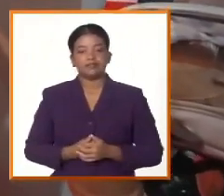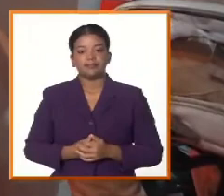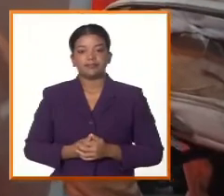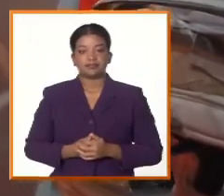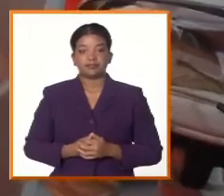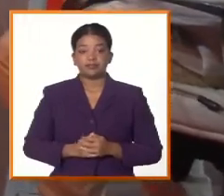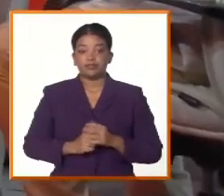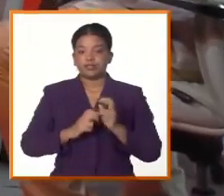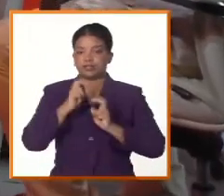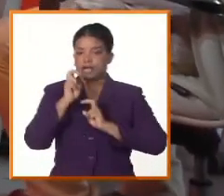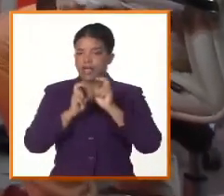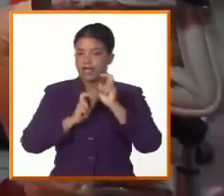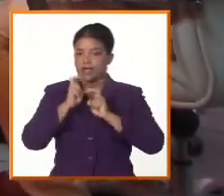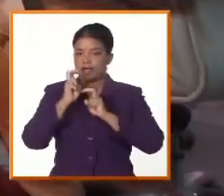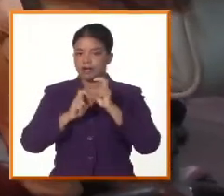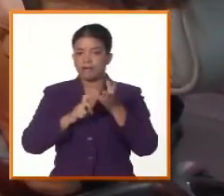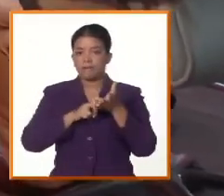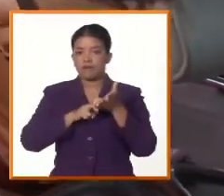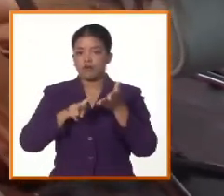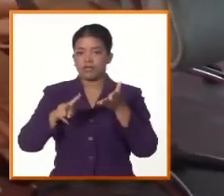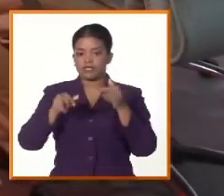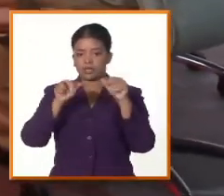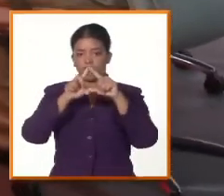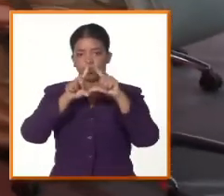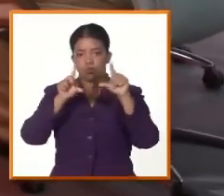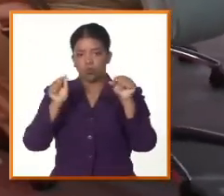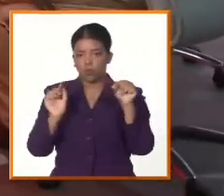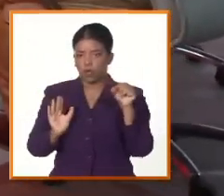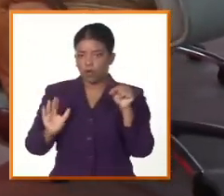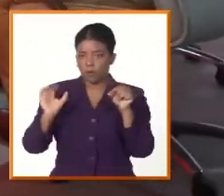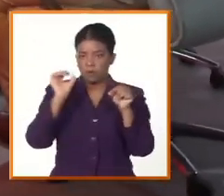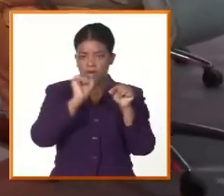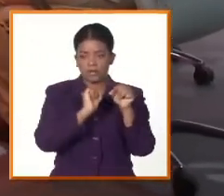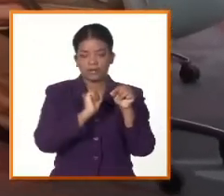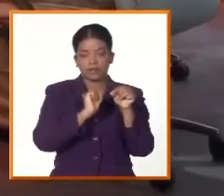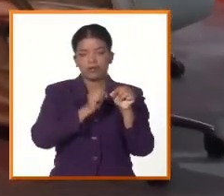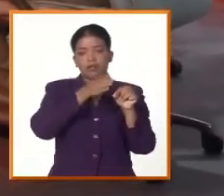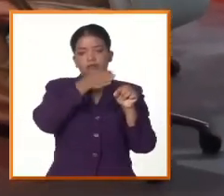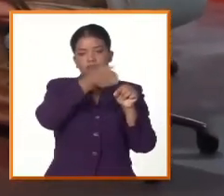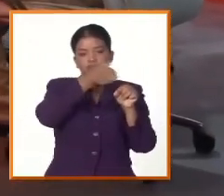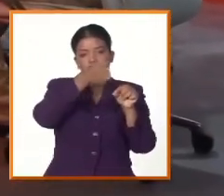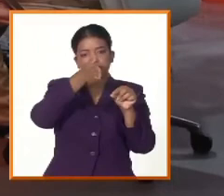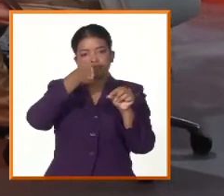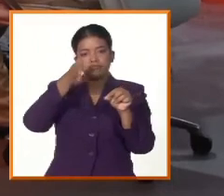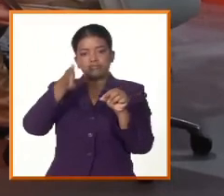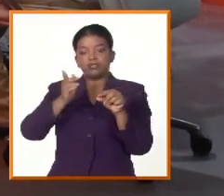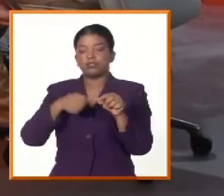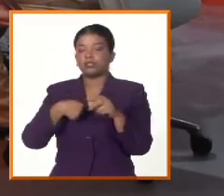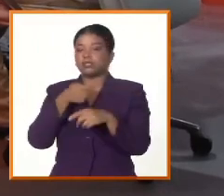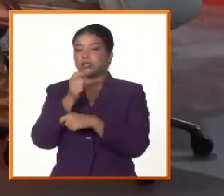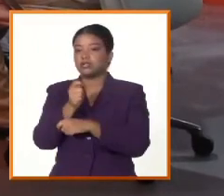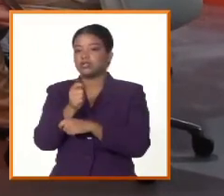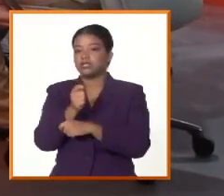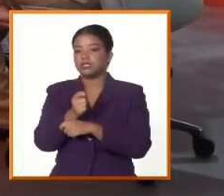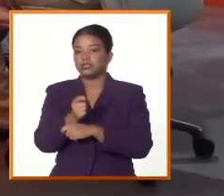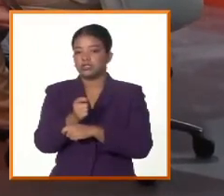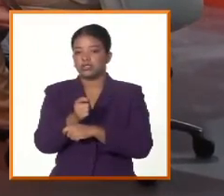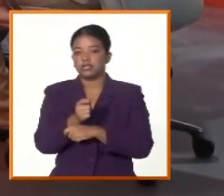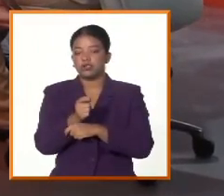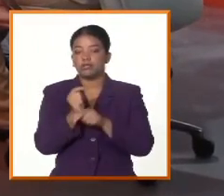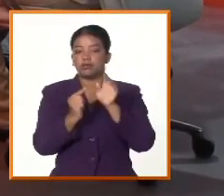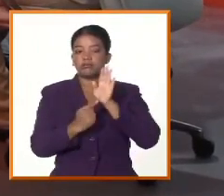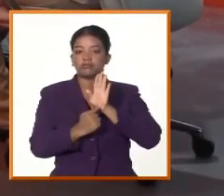las provincias del país cada una en todas se recorrieron todas las provincias del país y ahí se expusieron